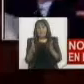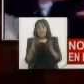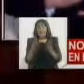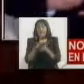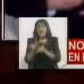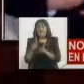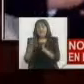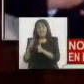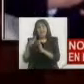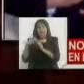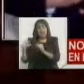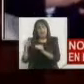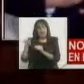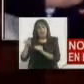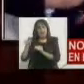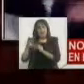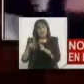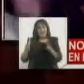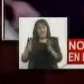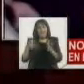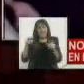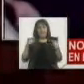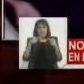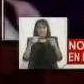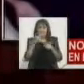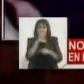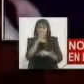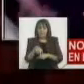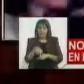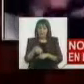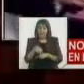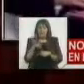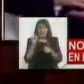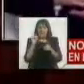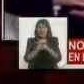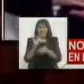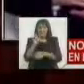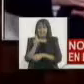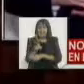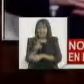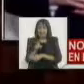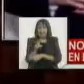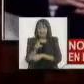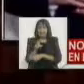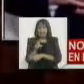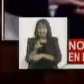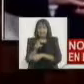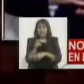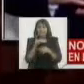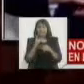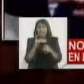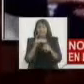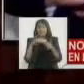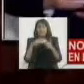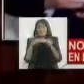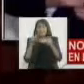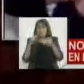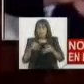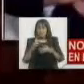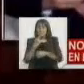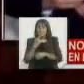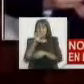también del lado nicaragüense que van a tener impacto sobre Costa Rica. Es necesario tener estudios muy